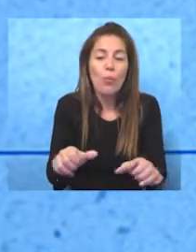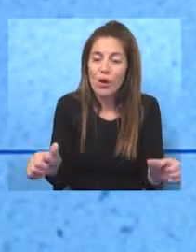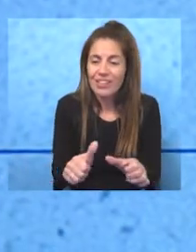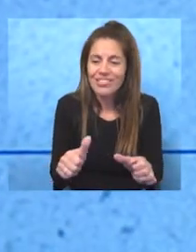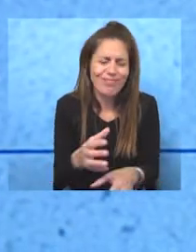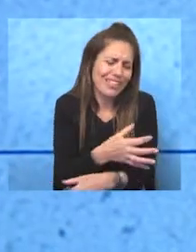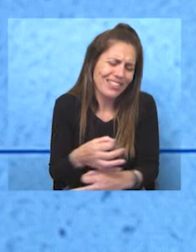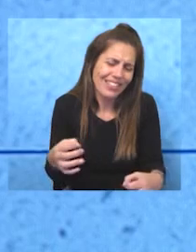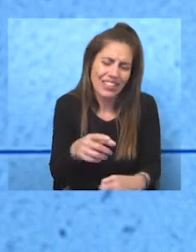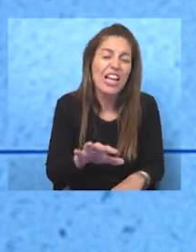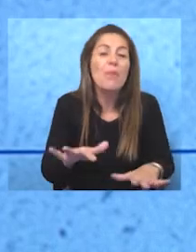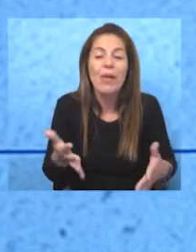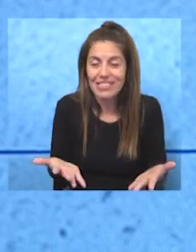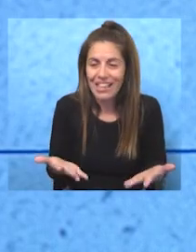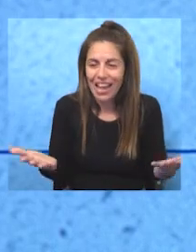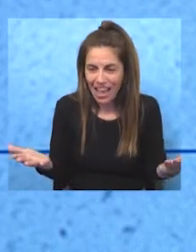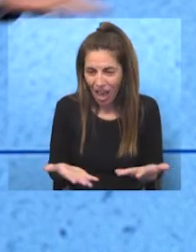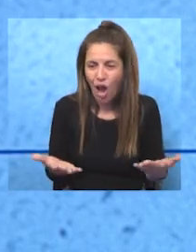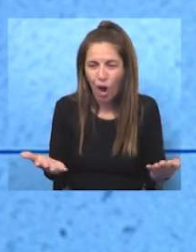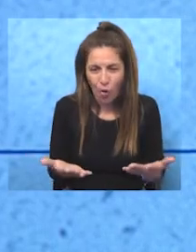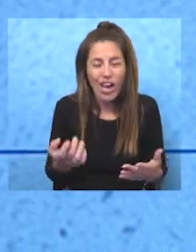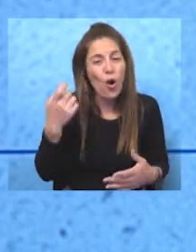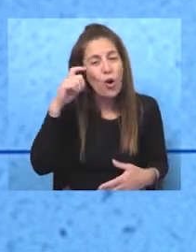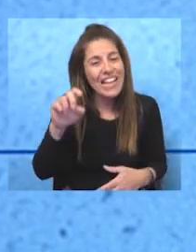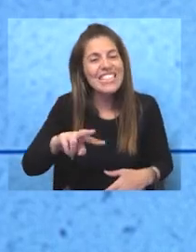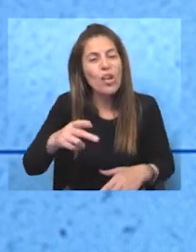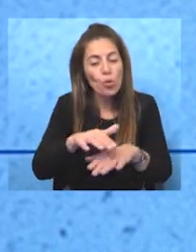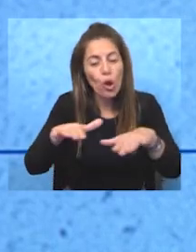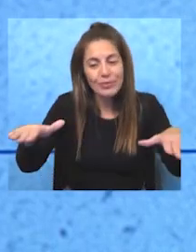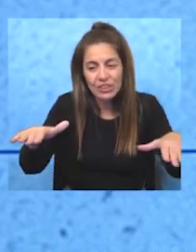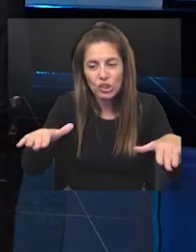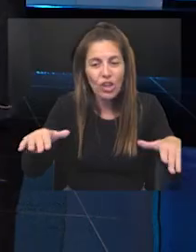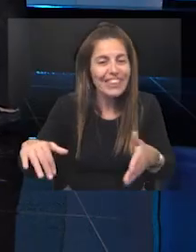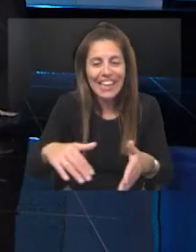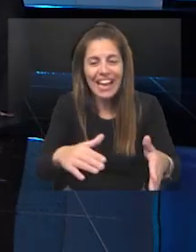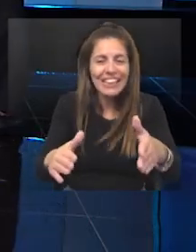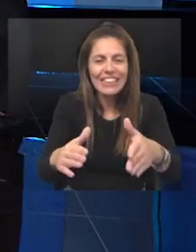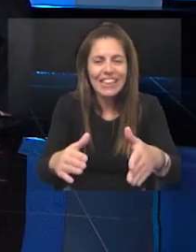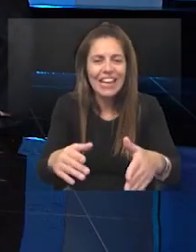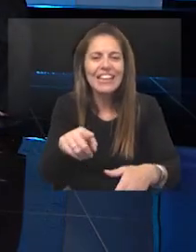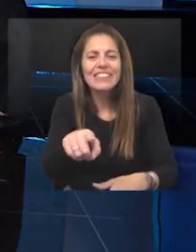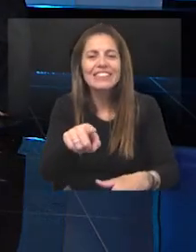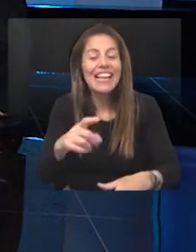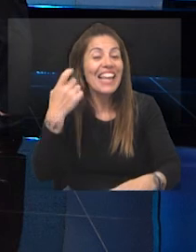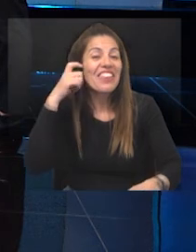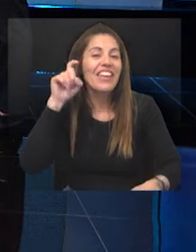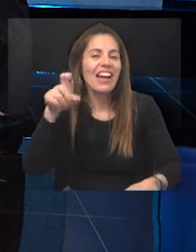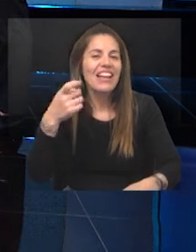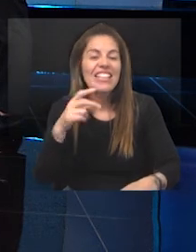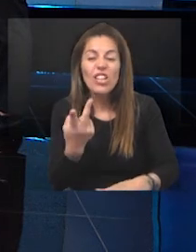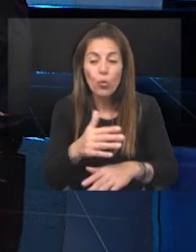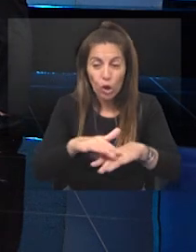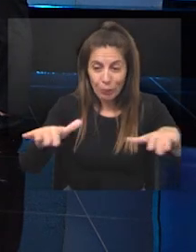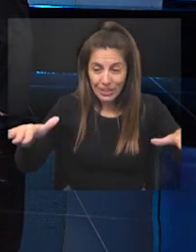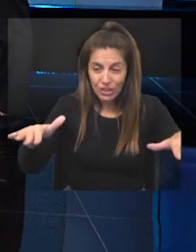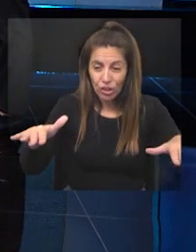excelentes en eso qué pasa y ahora van con la idea del segundo piso de carretera de transformación Esta es la idea ahora ya